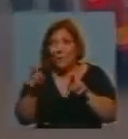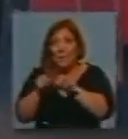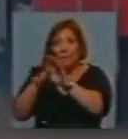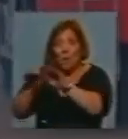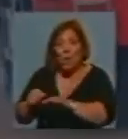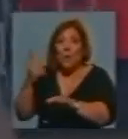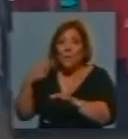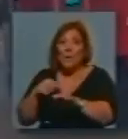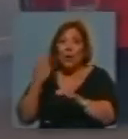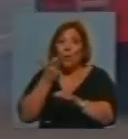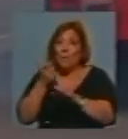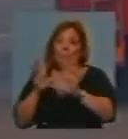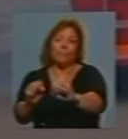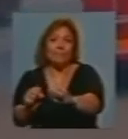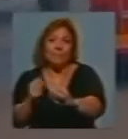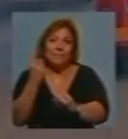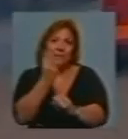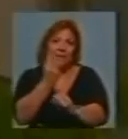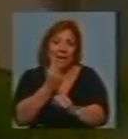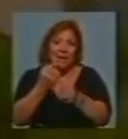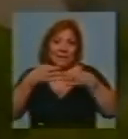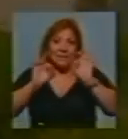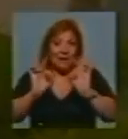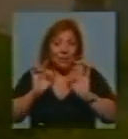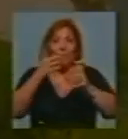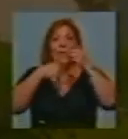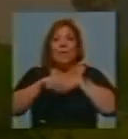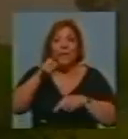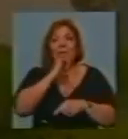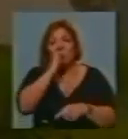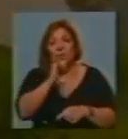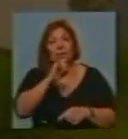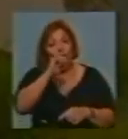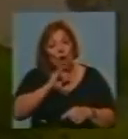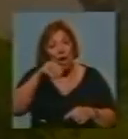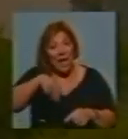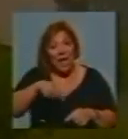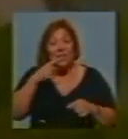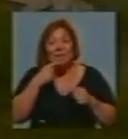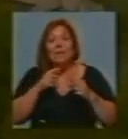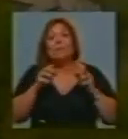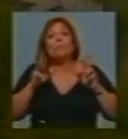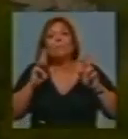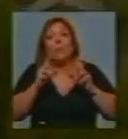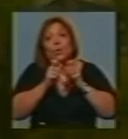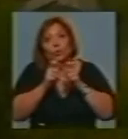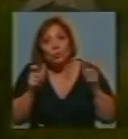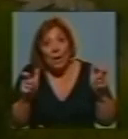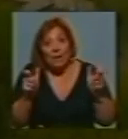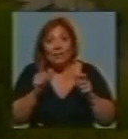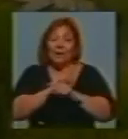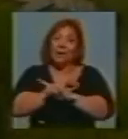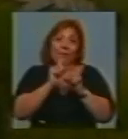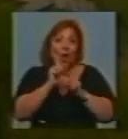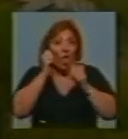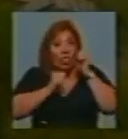bomberos lograron controlarlo. Zona América, al informar hoy del incendio, expresa que, afortunadamente, no hubo que lamentar